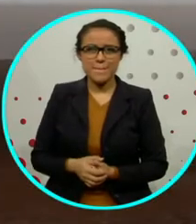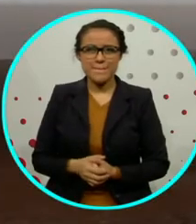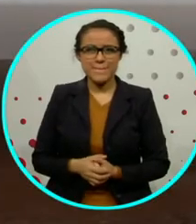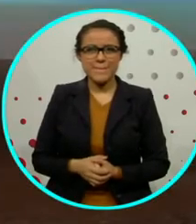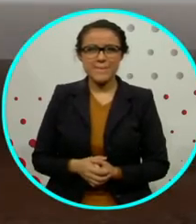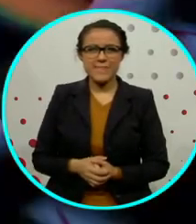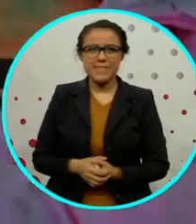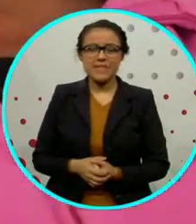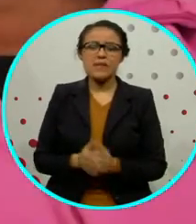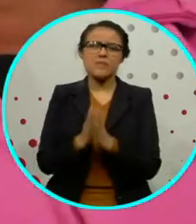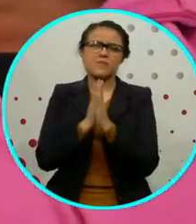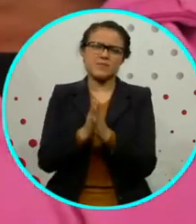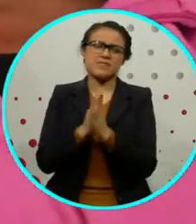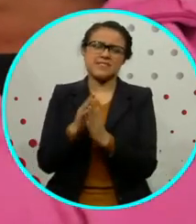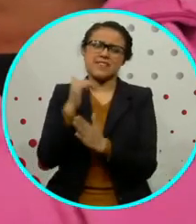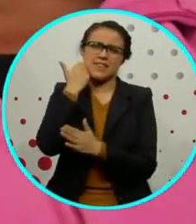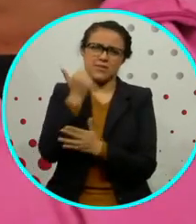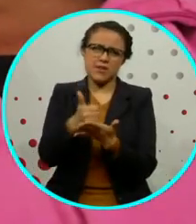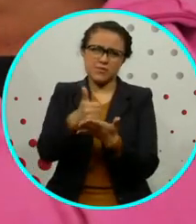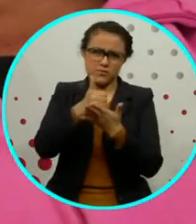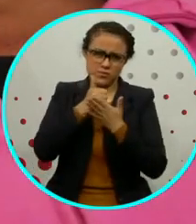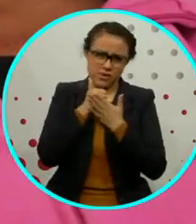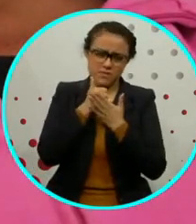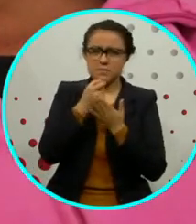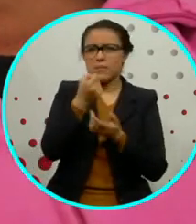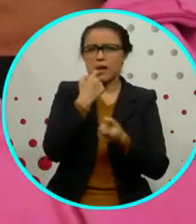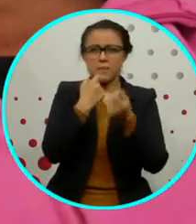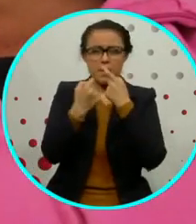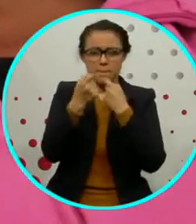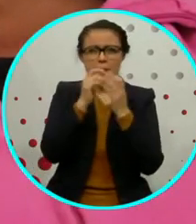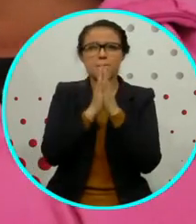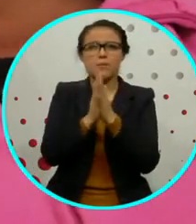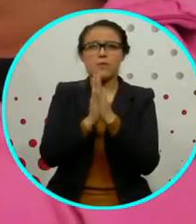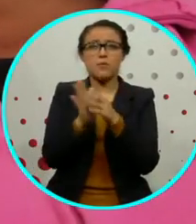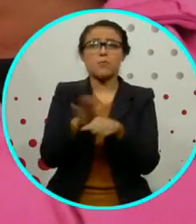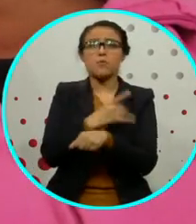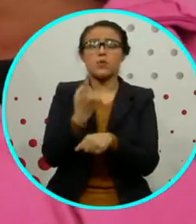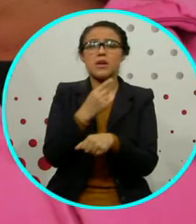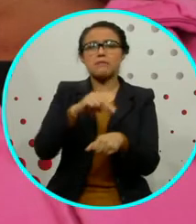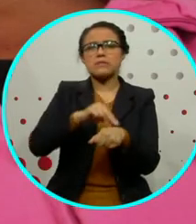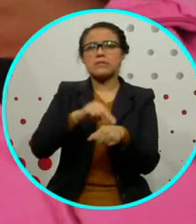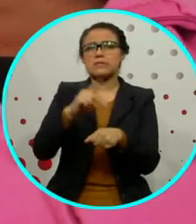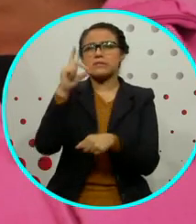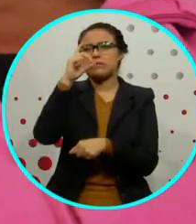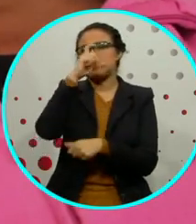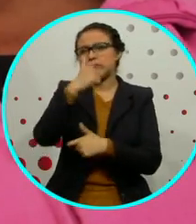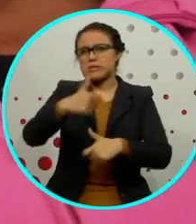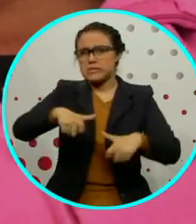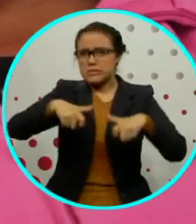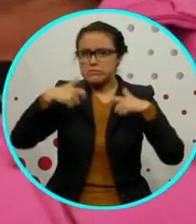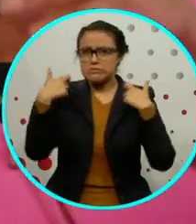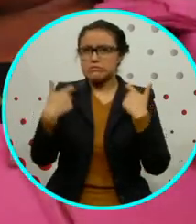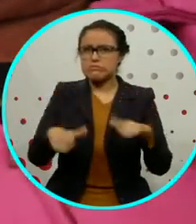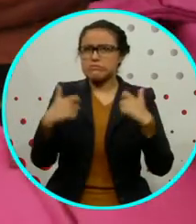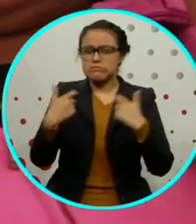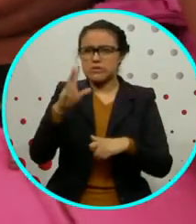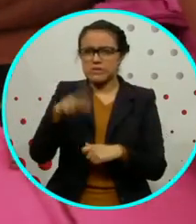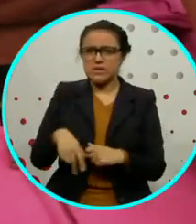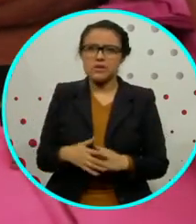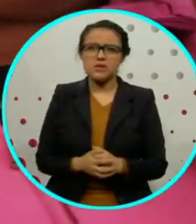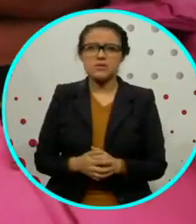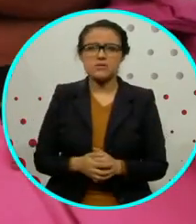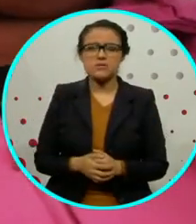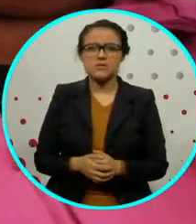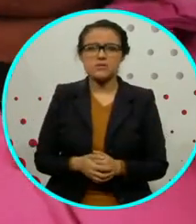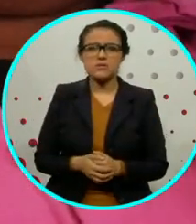Una ayuda para lo que es medicamento, porque el medicamento es caro. El medicamento que me están recetando